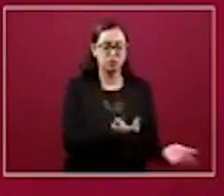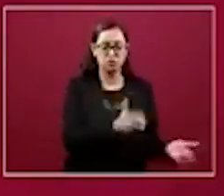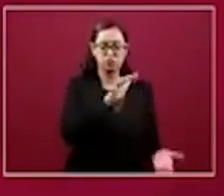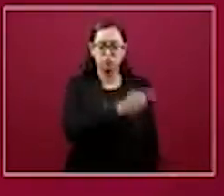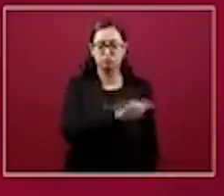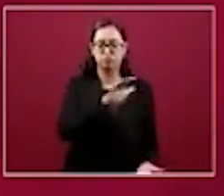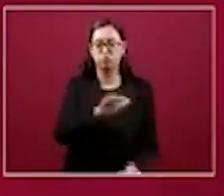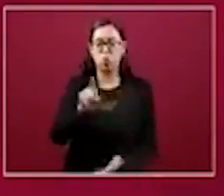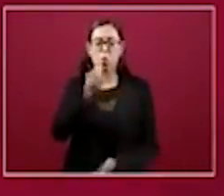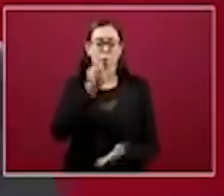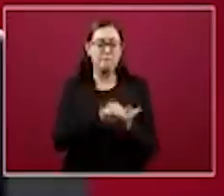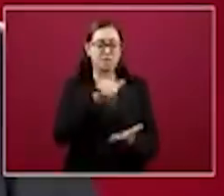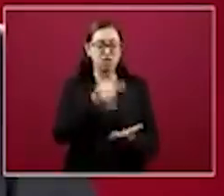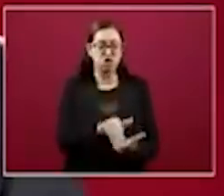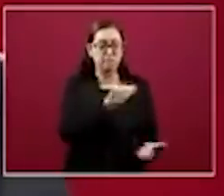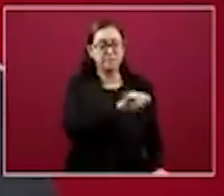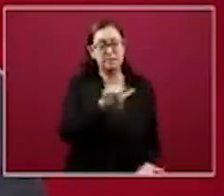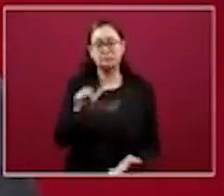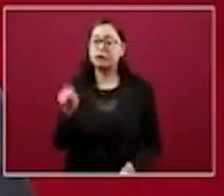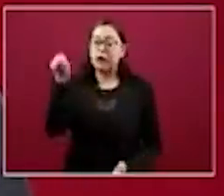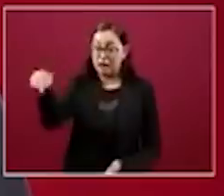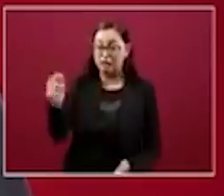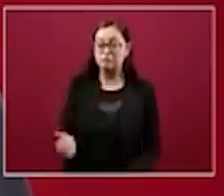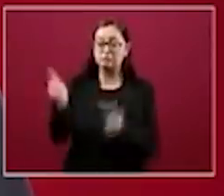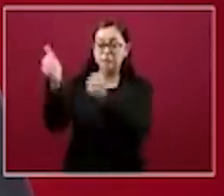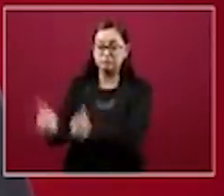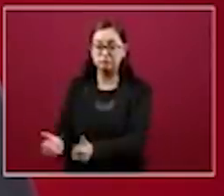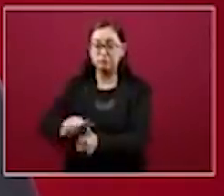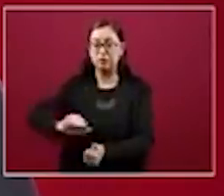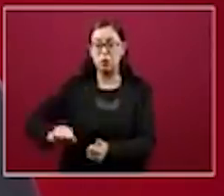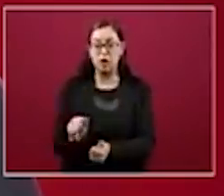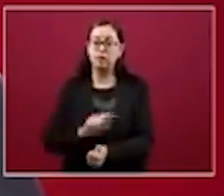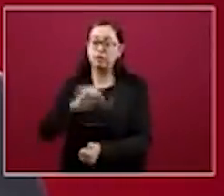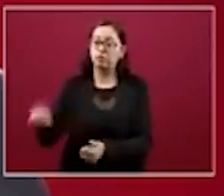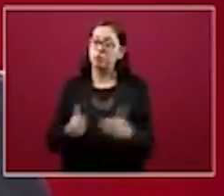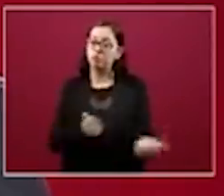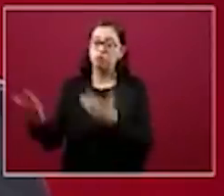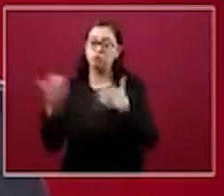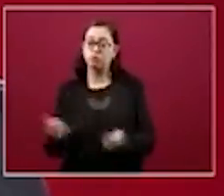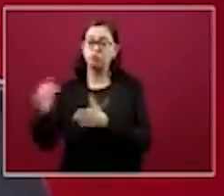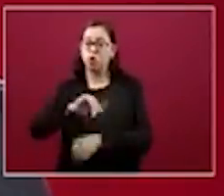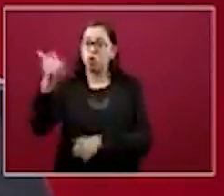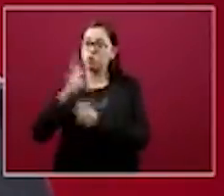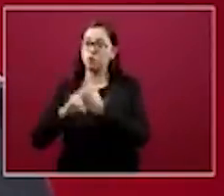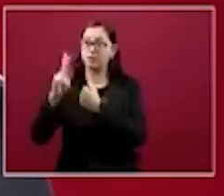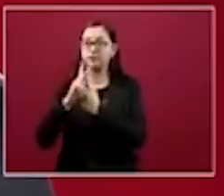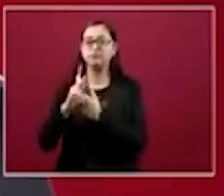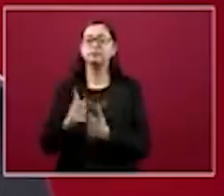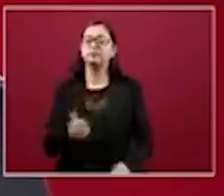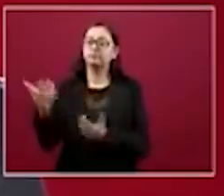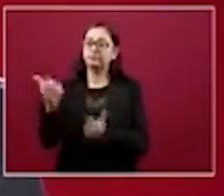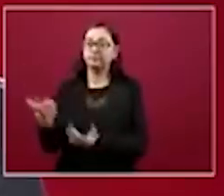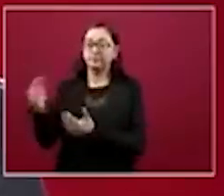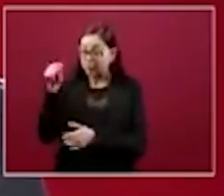salen alrededor de 1,000,000 de barriles diarios al extranjero por Dos Bocas. Entonces, como están las instalaciones, ahí